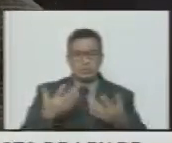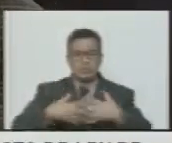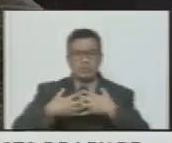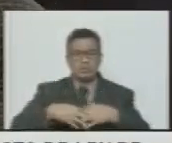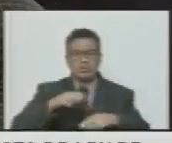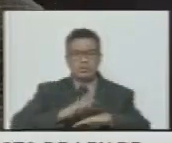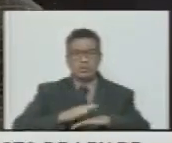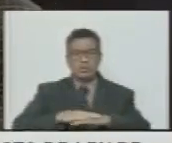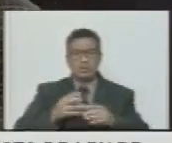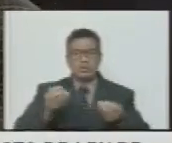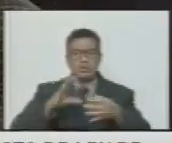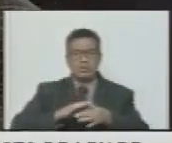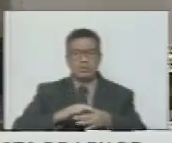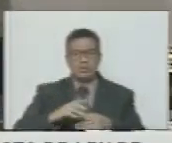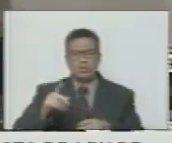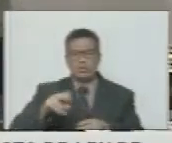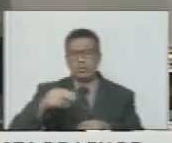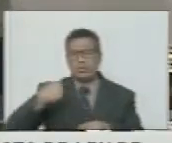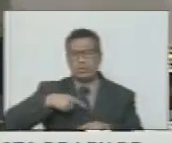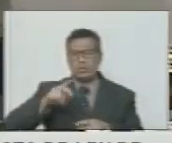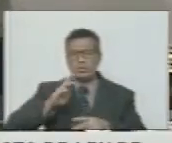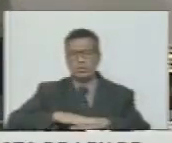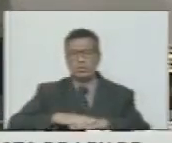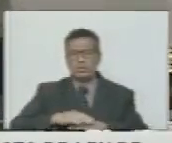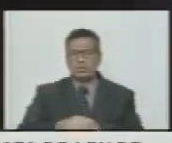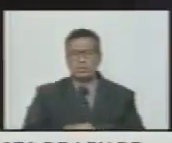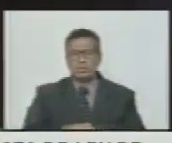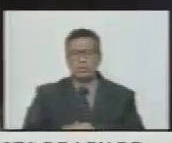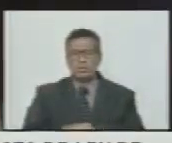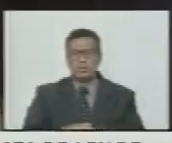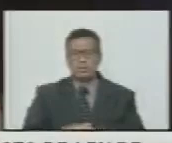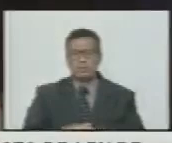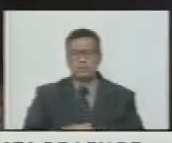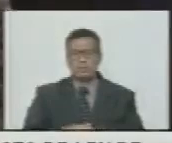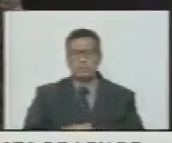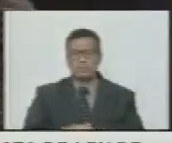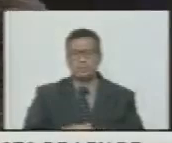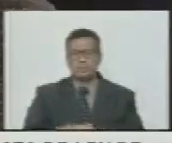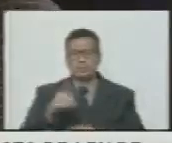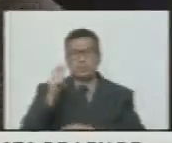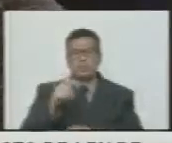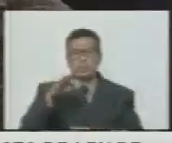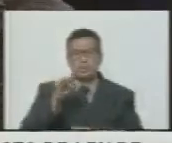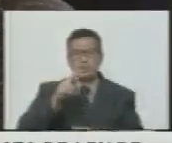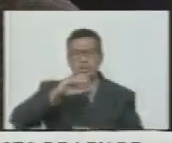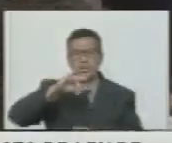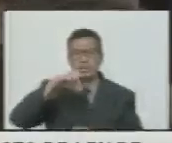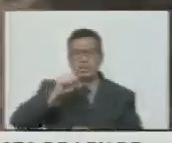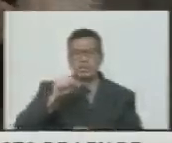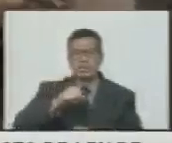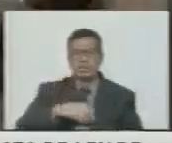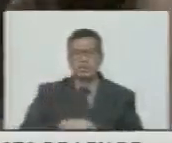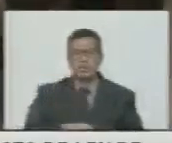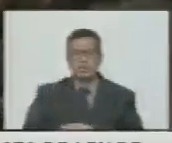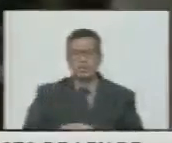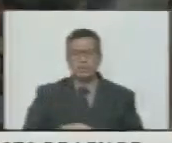pues, de la empresa como tal, de la sociedad anónima. ¿No necesariamente de la junta directiva? No necesariamente. ¿Diputado Faría?